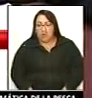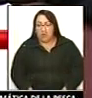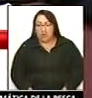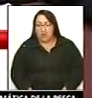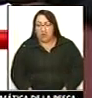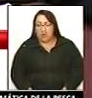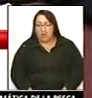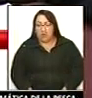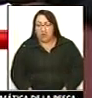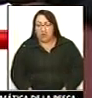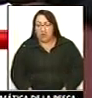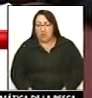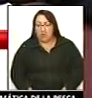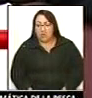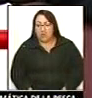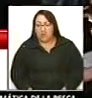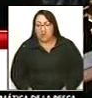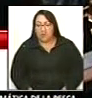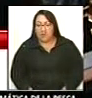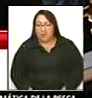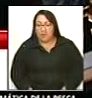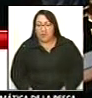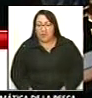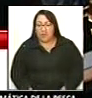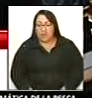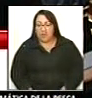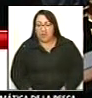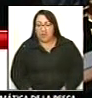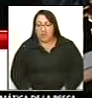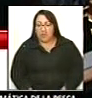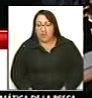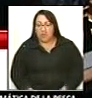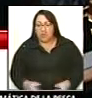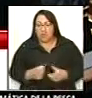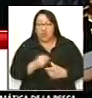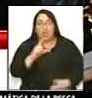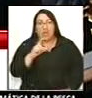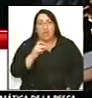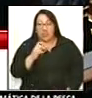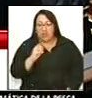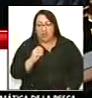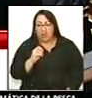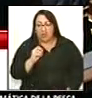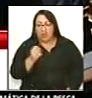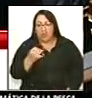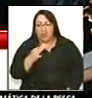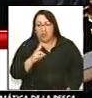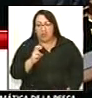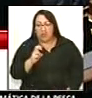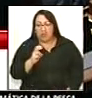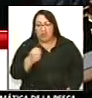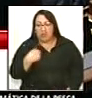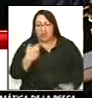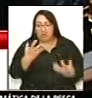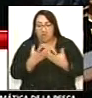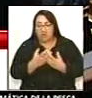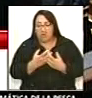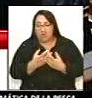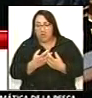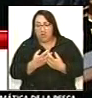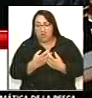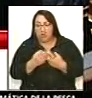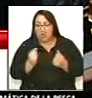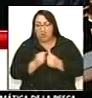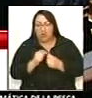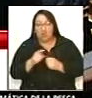al debate. Congresista Úrsula Letona. Gracias, presidenta. Presidenta, varios temas, y ahí voy a coincidir plenamente con lo